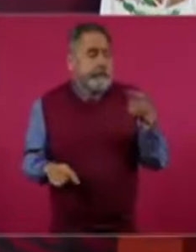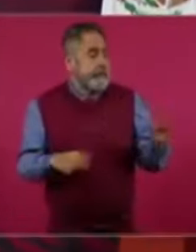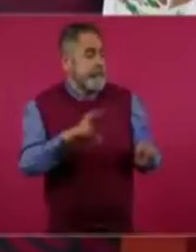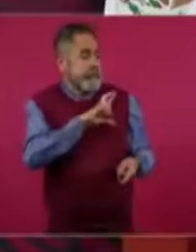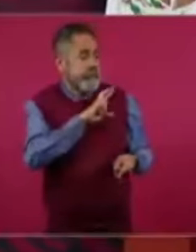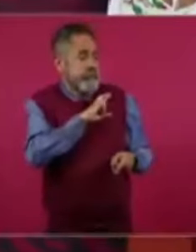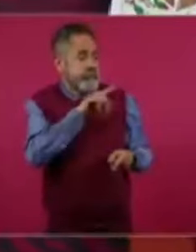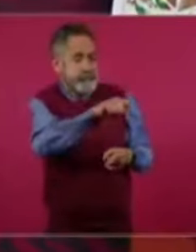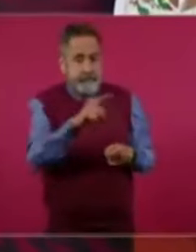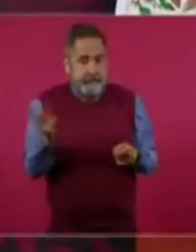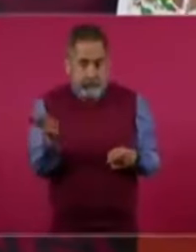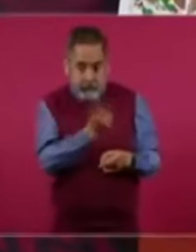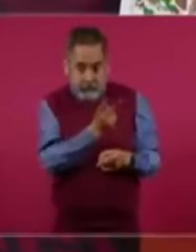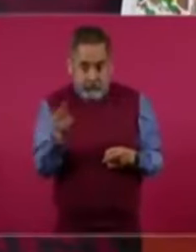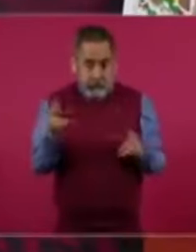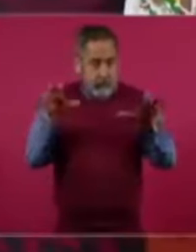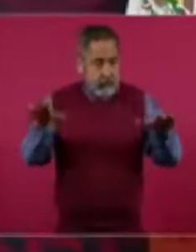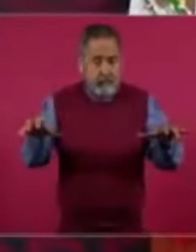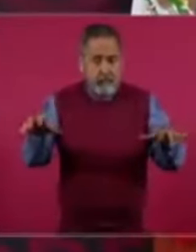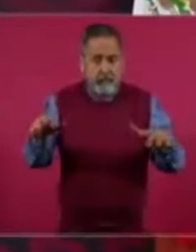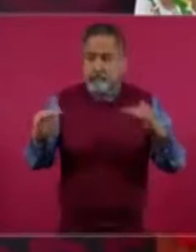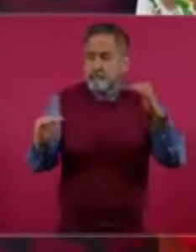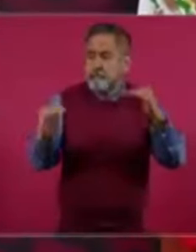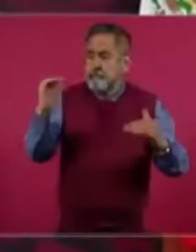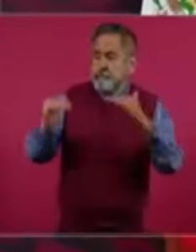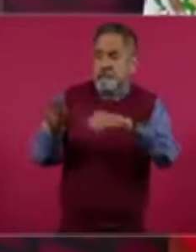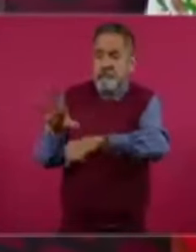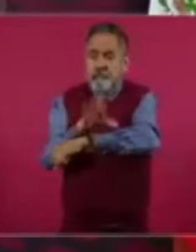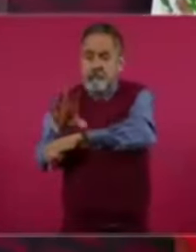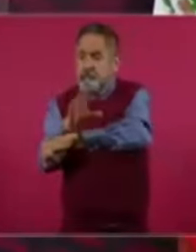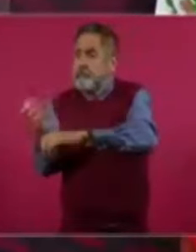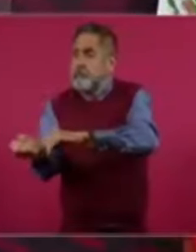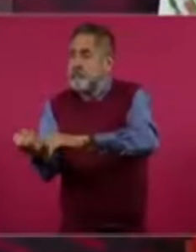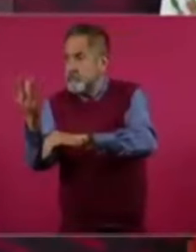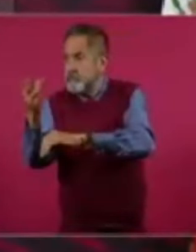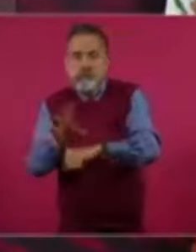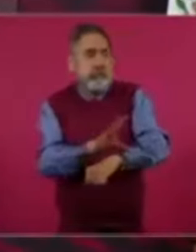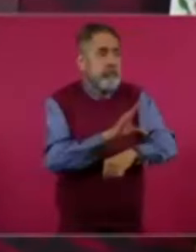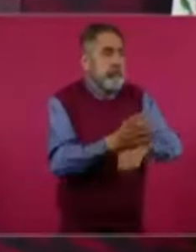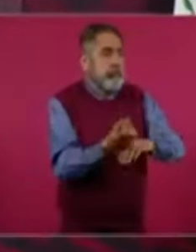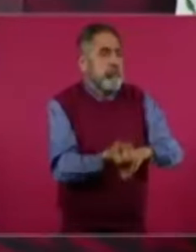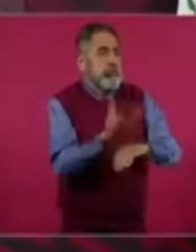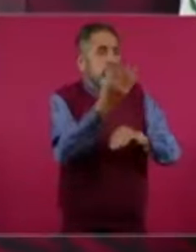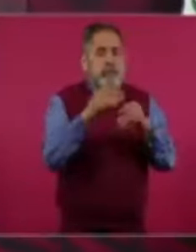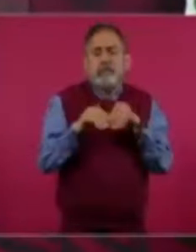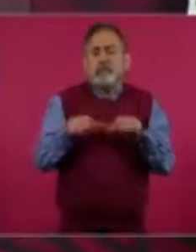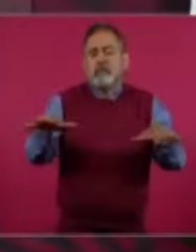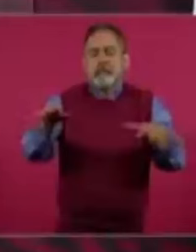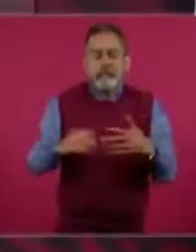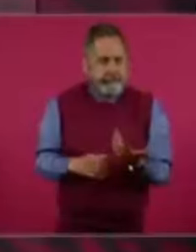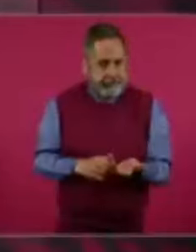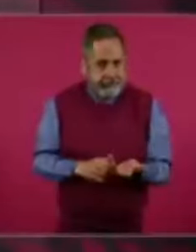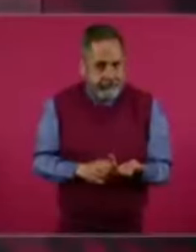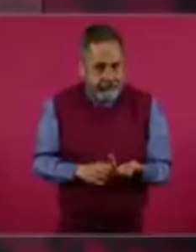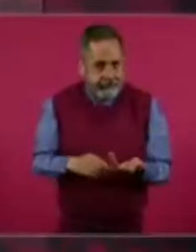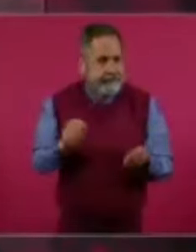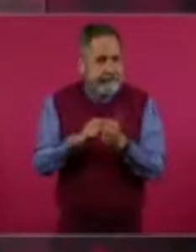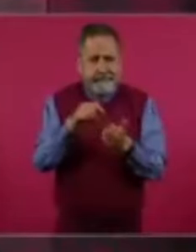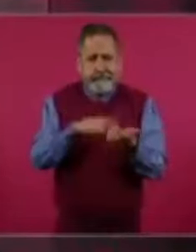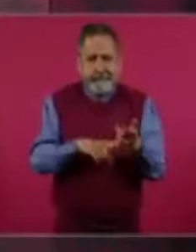porque las leyes que se autorizaron, se aprobaron en el periodo neoliberal, y los